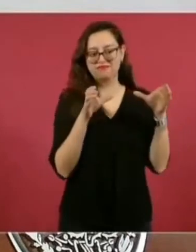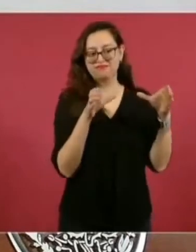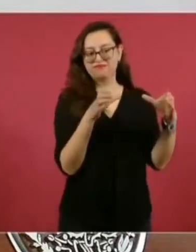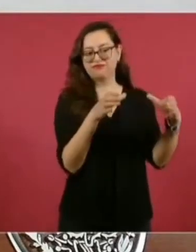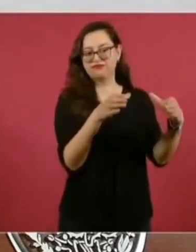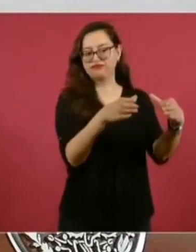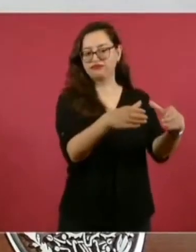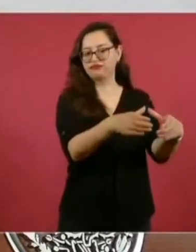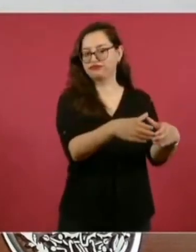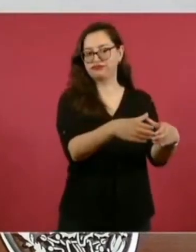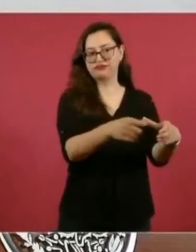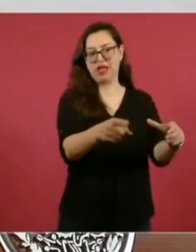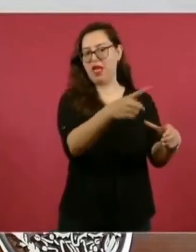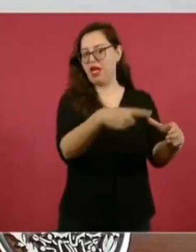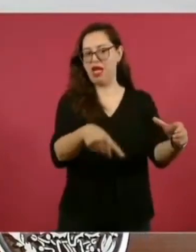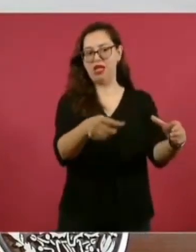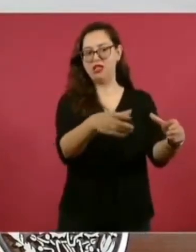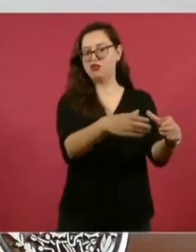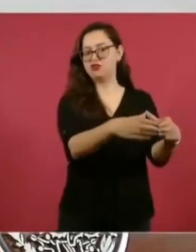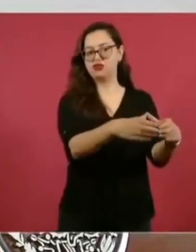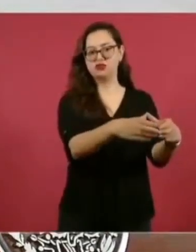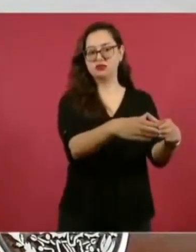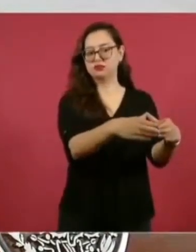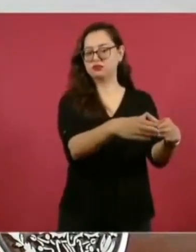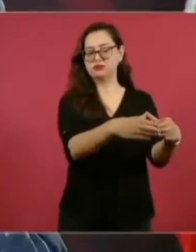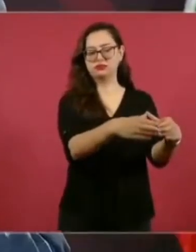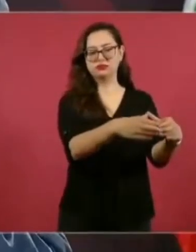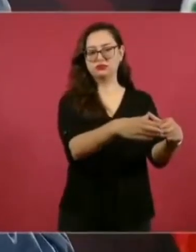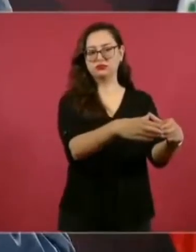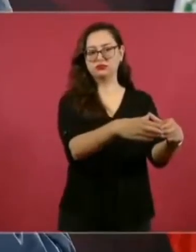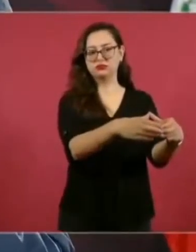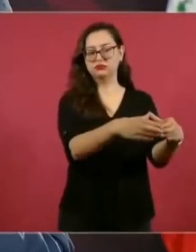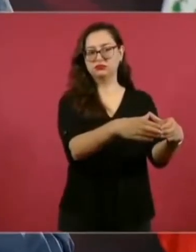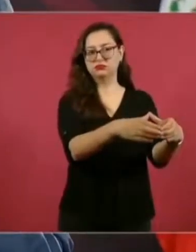Nos tenían muy apergollados